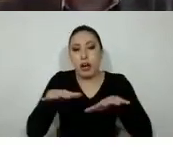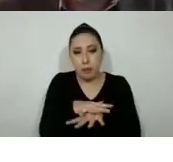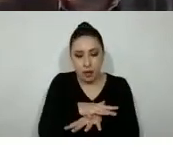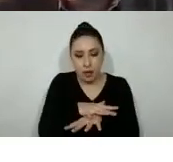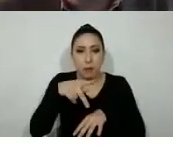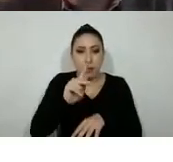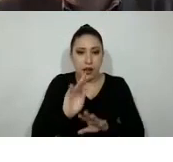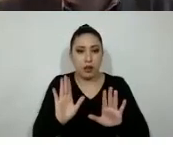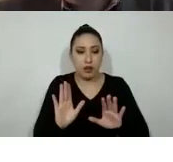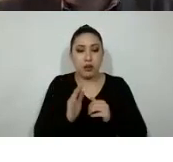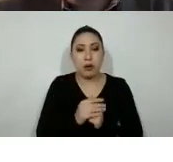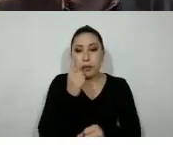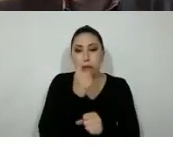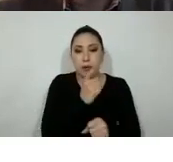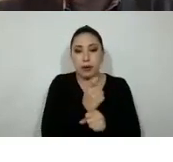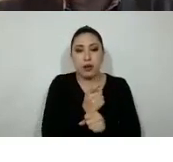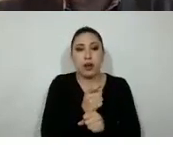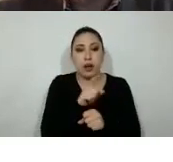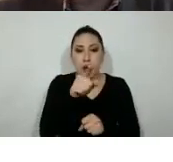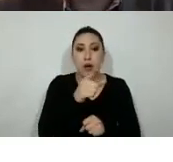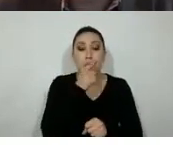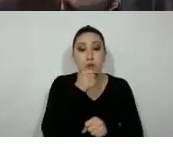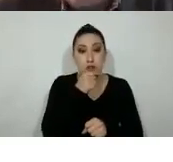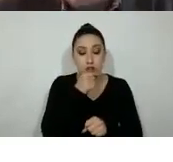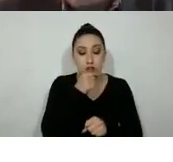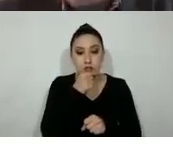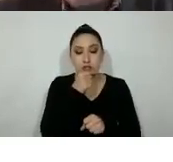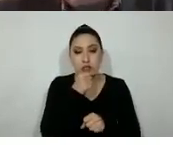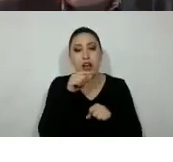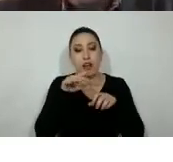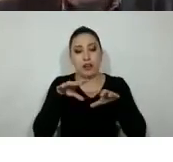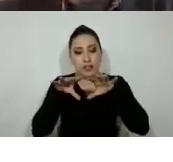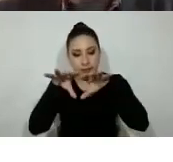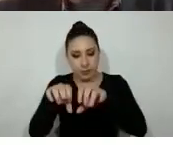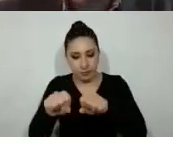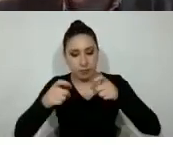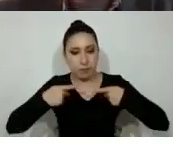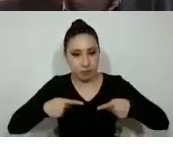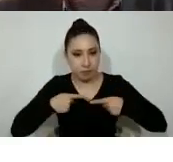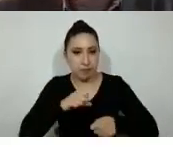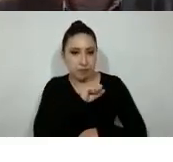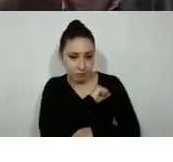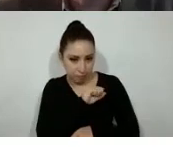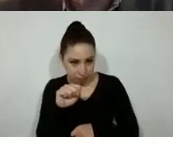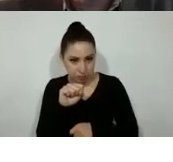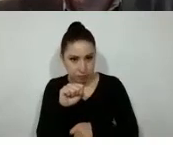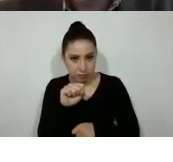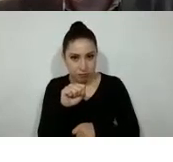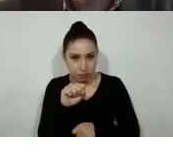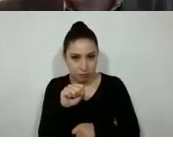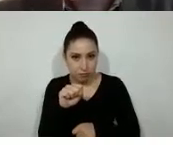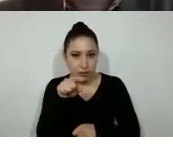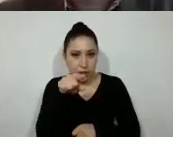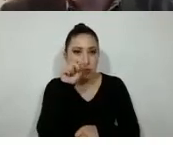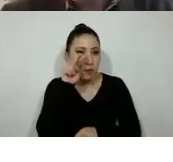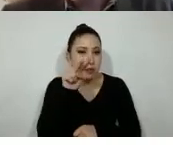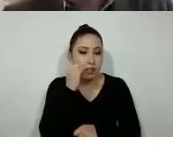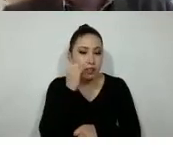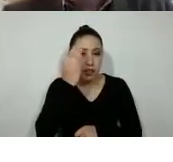es el paso 1, la policía entonces realiza la detención de, en este mismo ejemplo, una persona